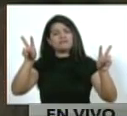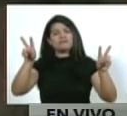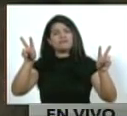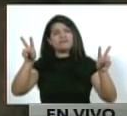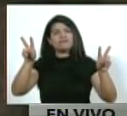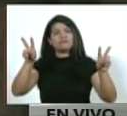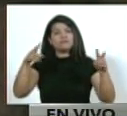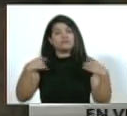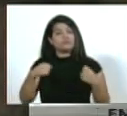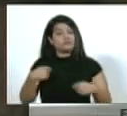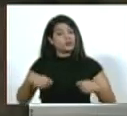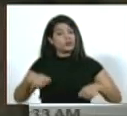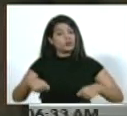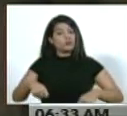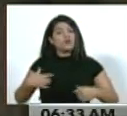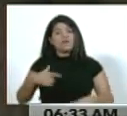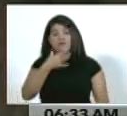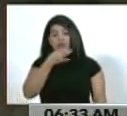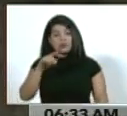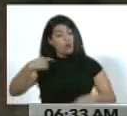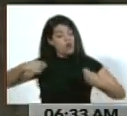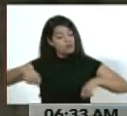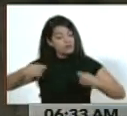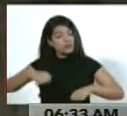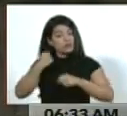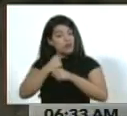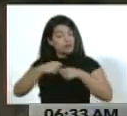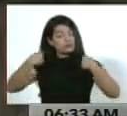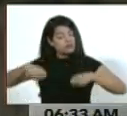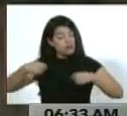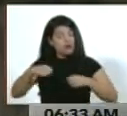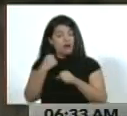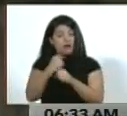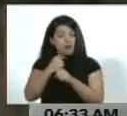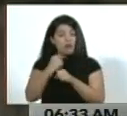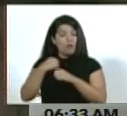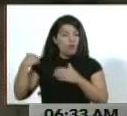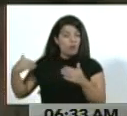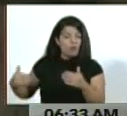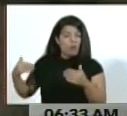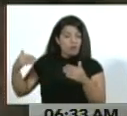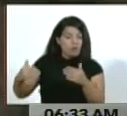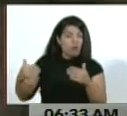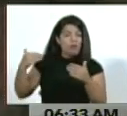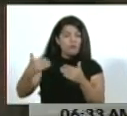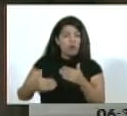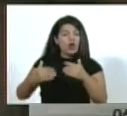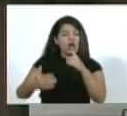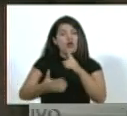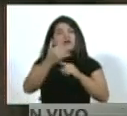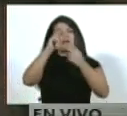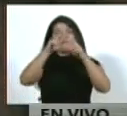Nos ha costado mucho conseguir la paz. Es un trabajo de todos los días. Todos los días.